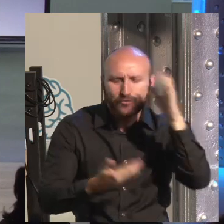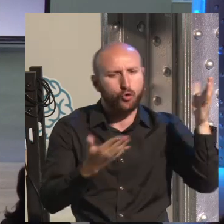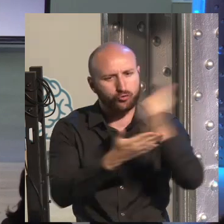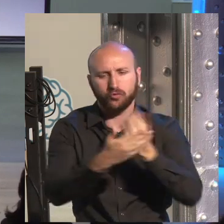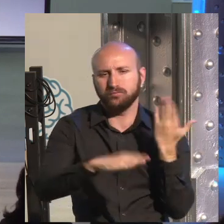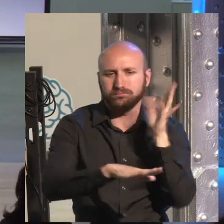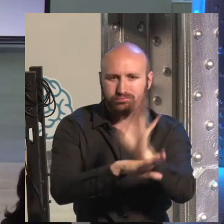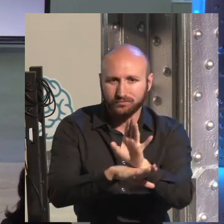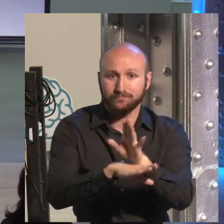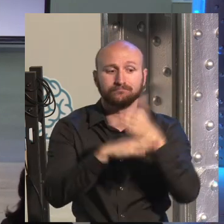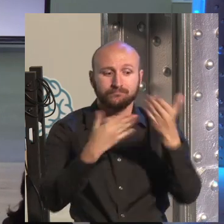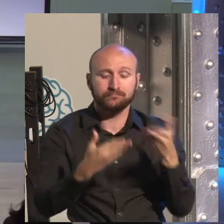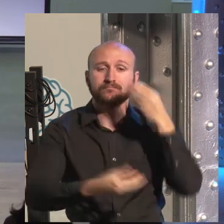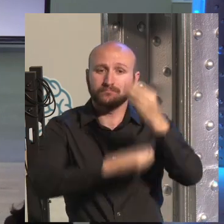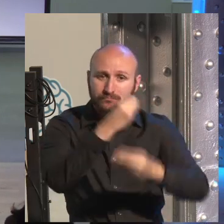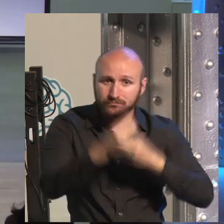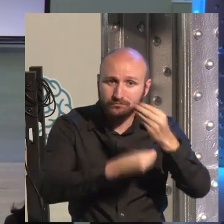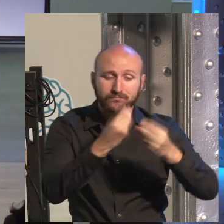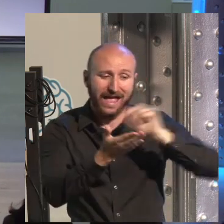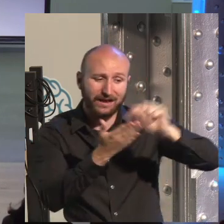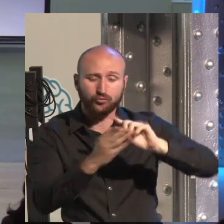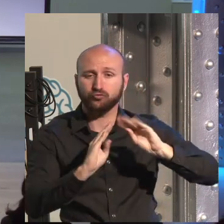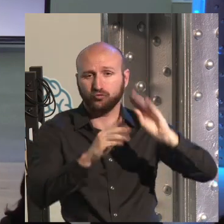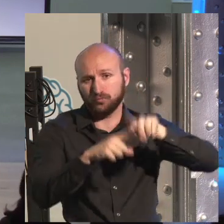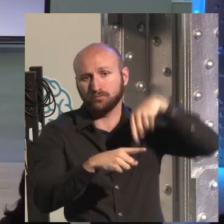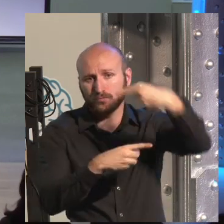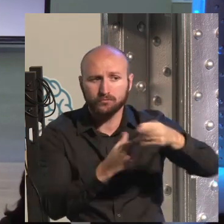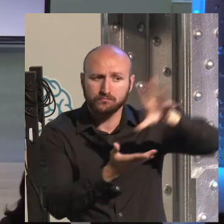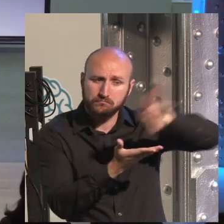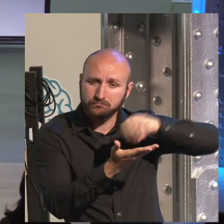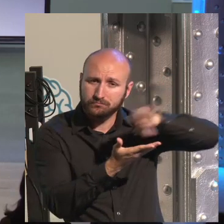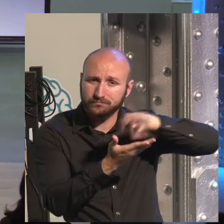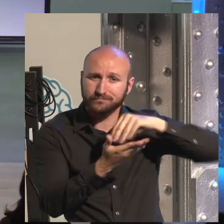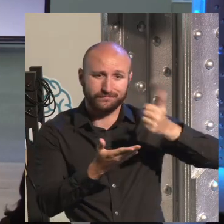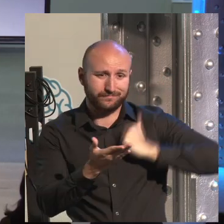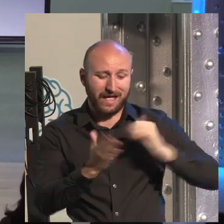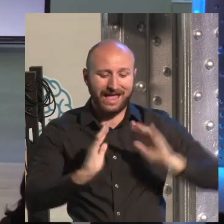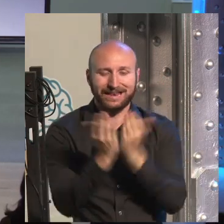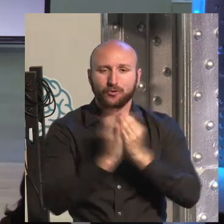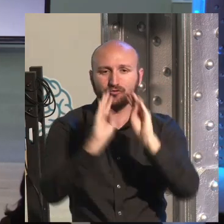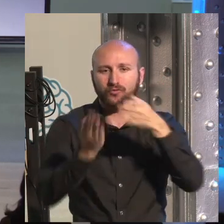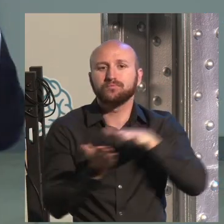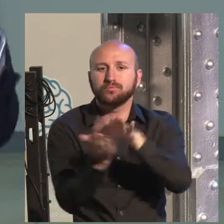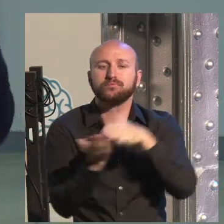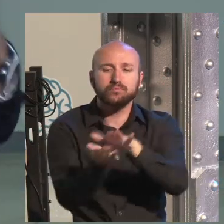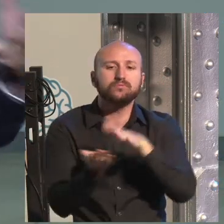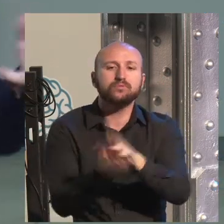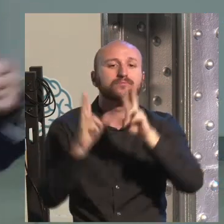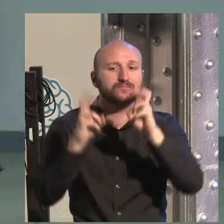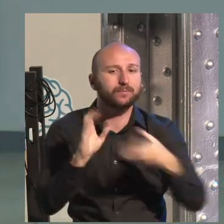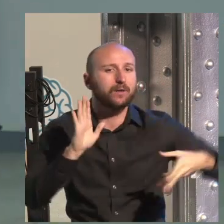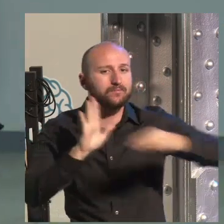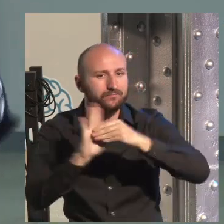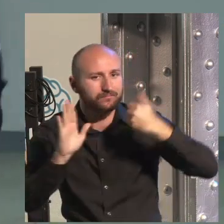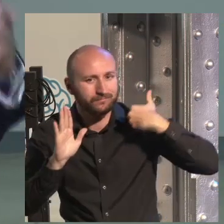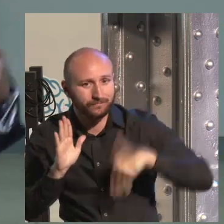que los utilizó en sus escritos posteriores, particularmente en un libro posterior que dedica, ese sí,